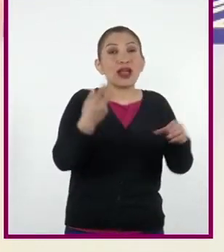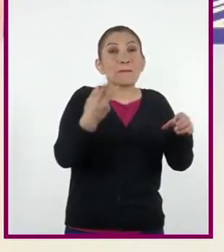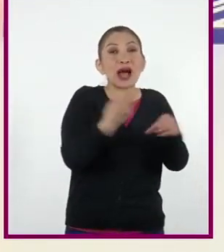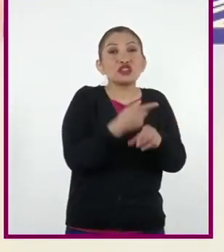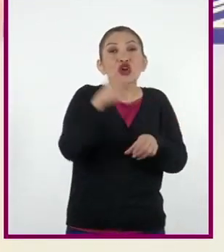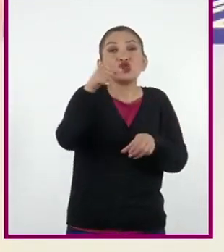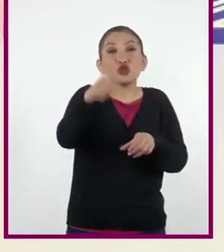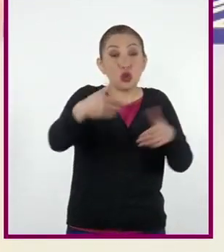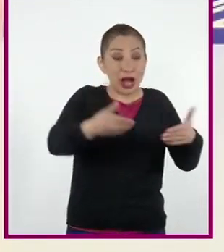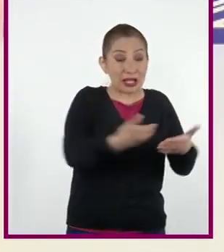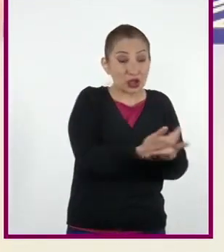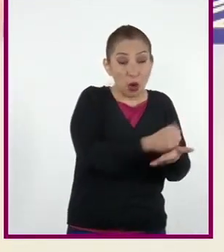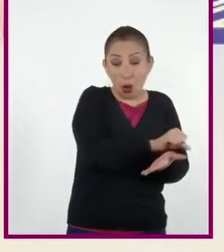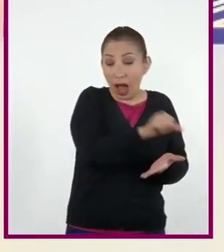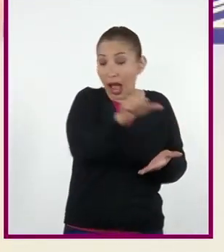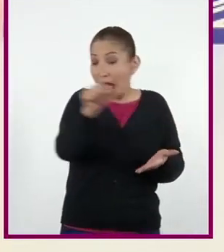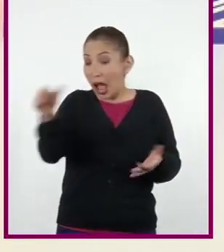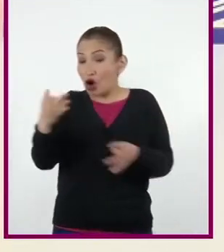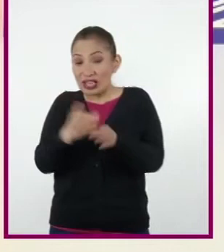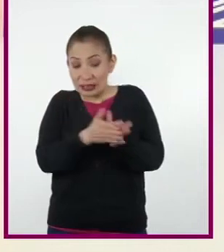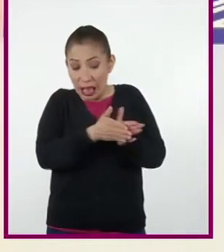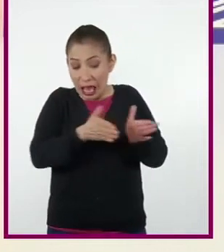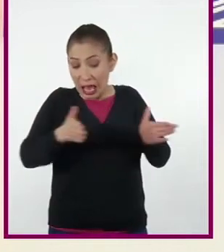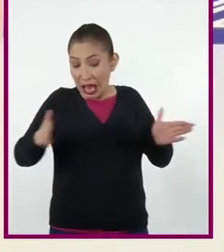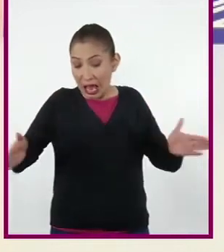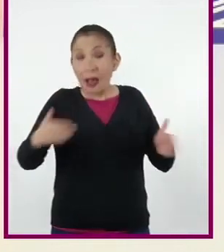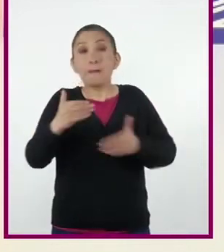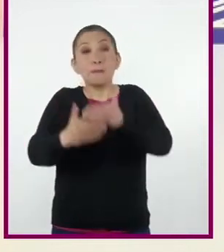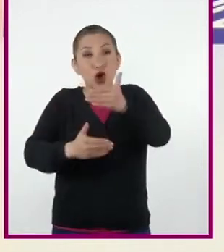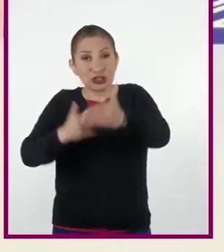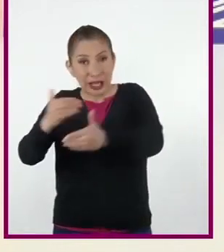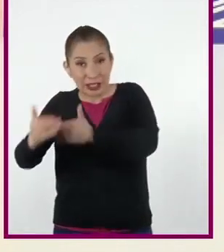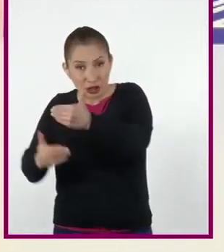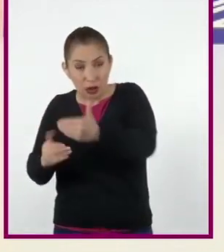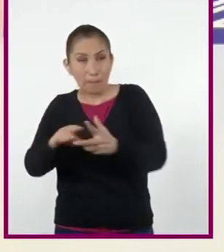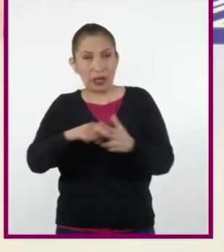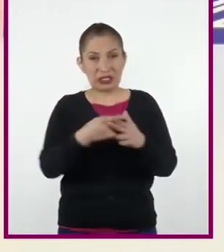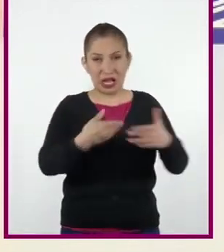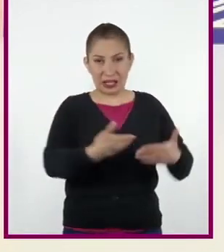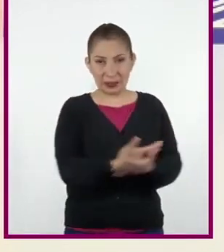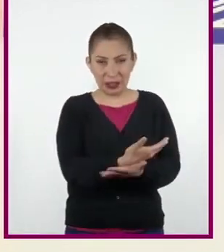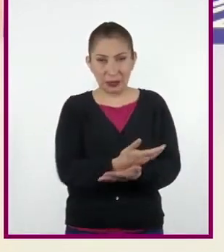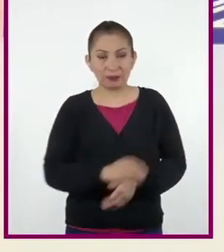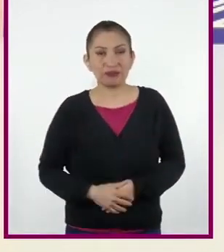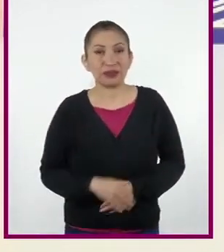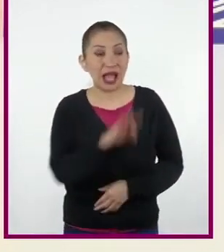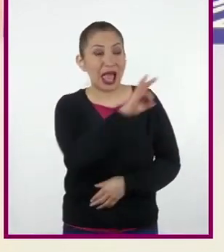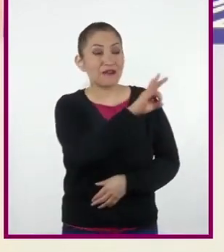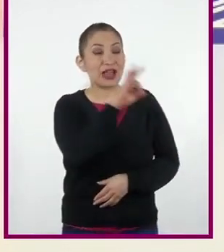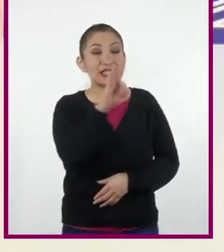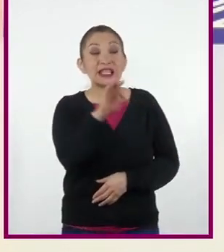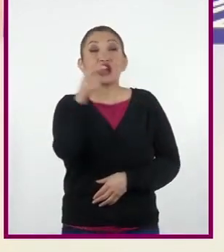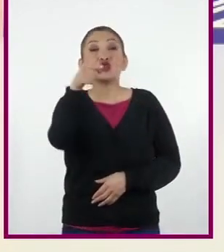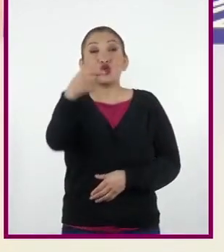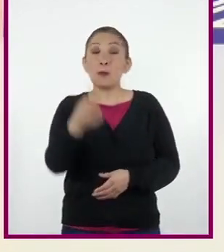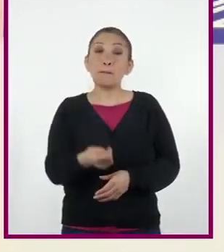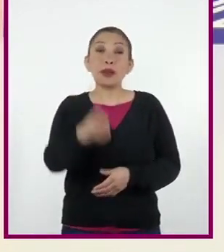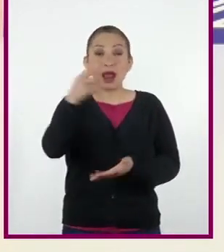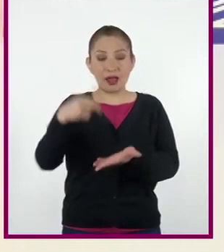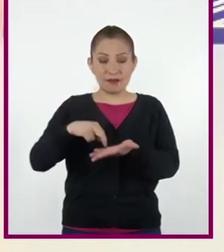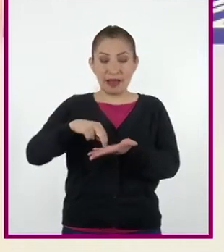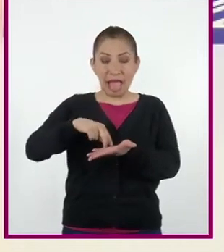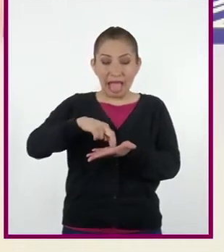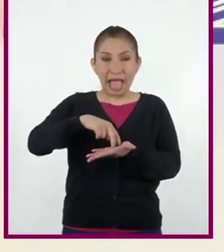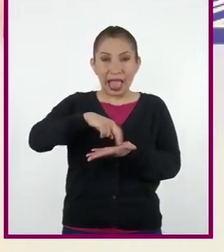pasado de su nacimiento hasta el día de hoy. Empecemos por su nacimiento, la fecha en que caminaron por primera